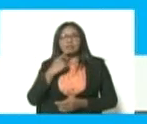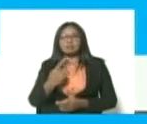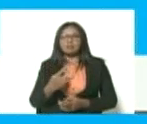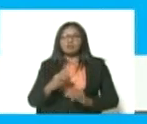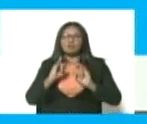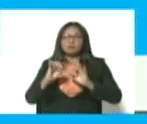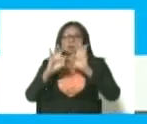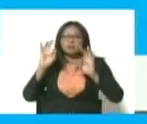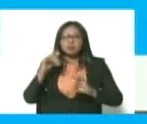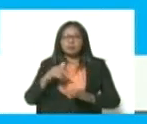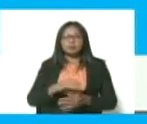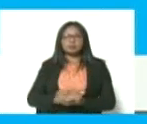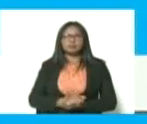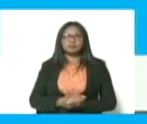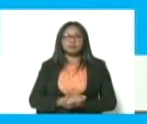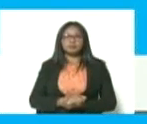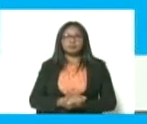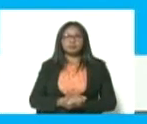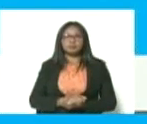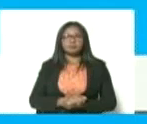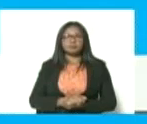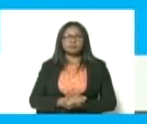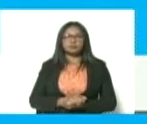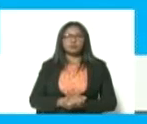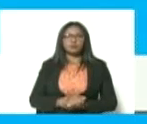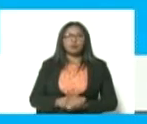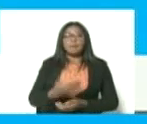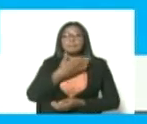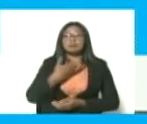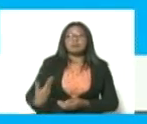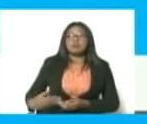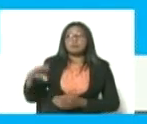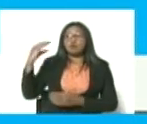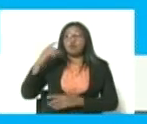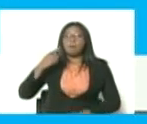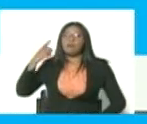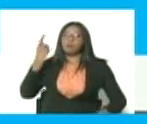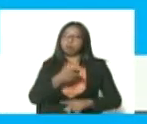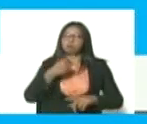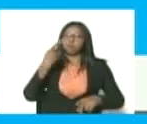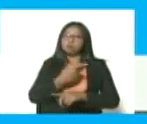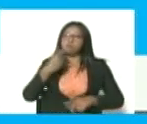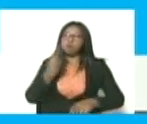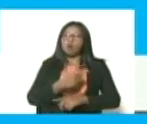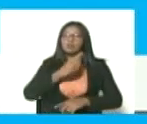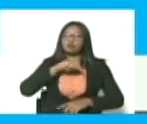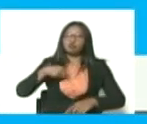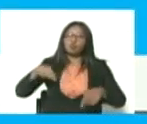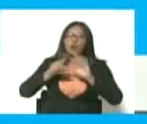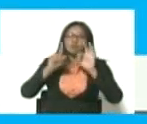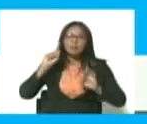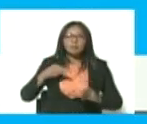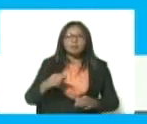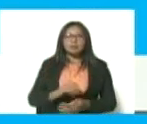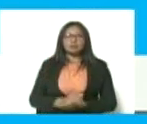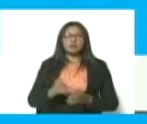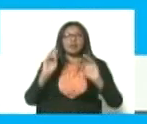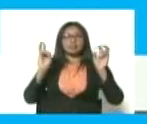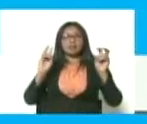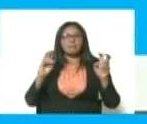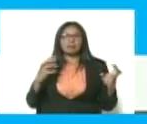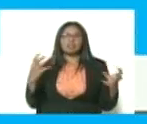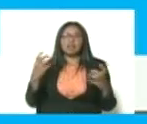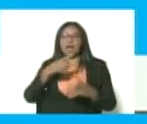Las acusaciones de Iván Duque contra nuestra revolución y nuestro país sobre el tema de la guerrilla es